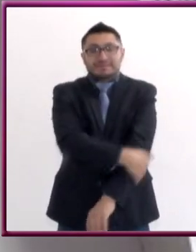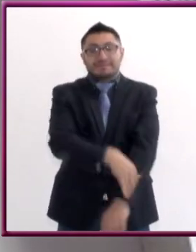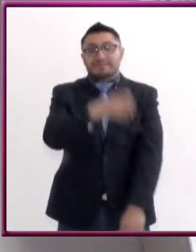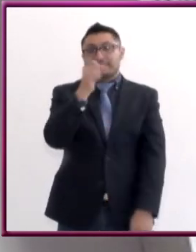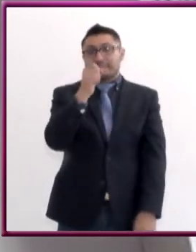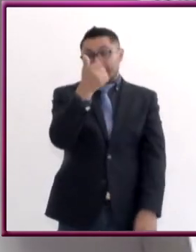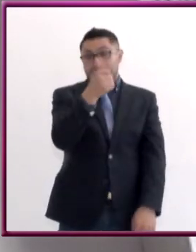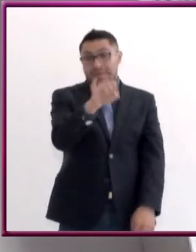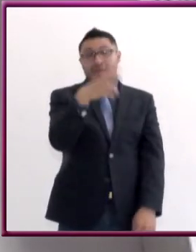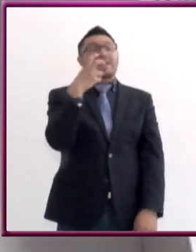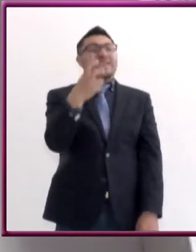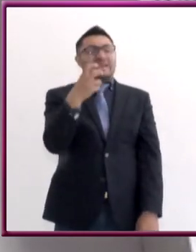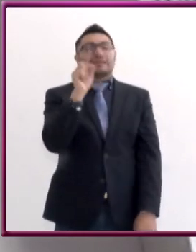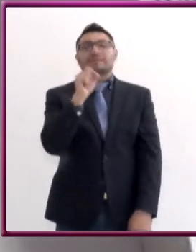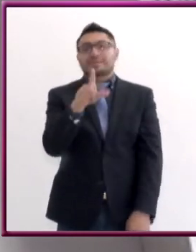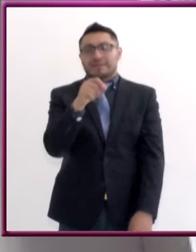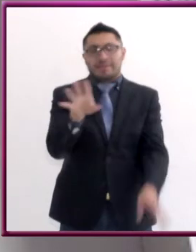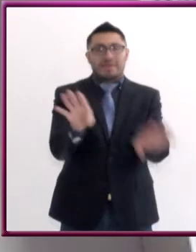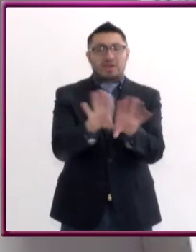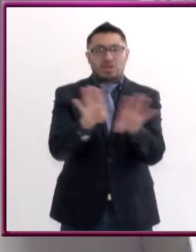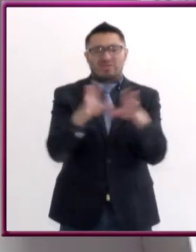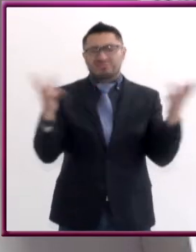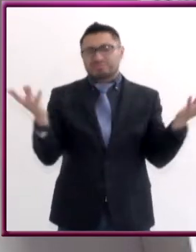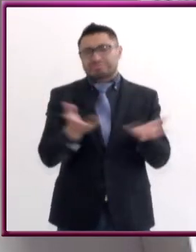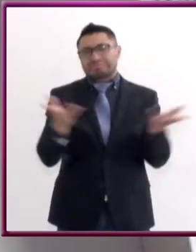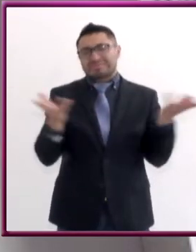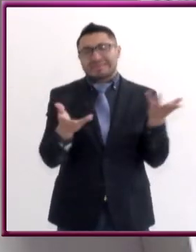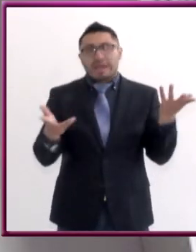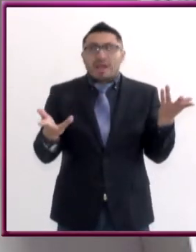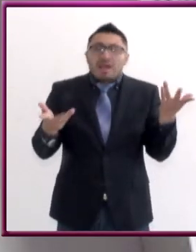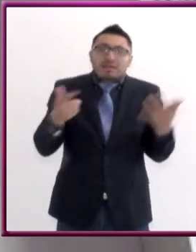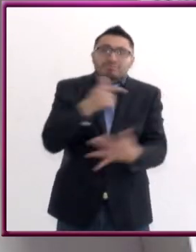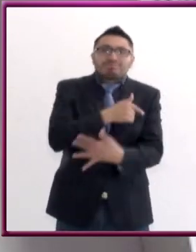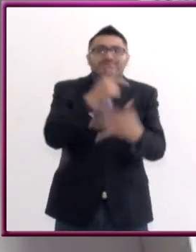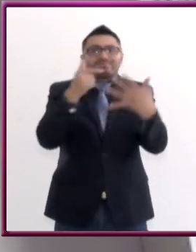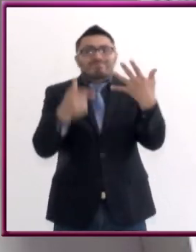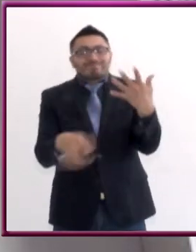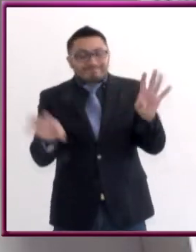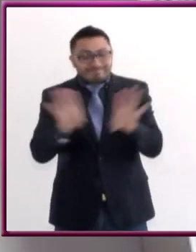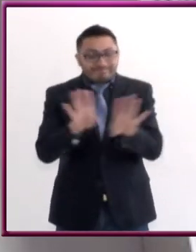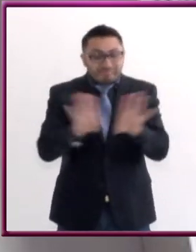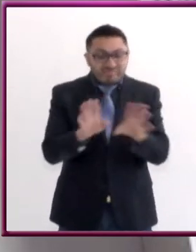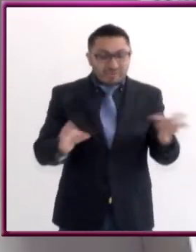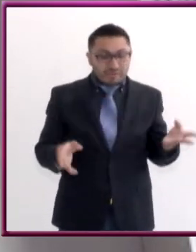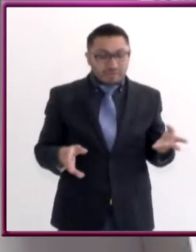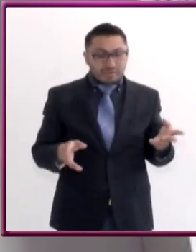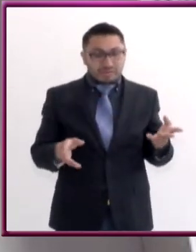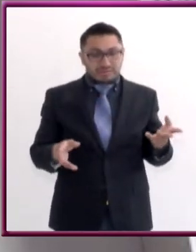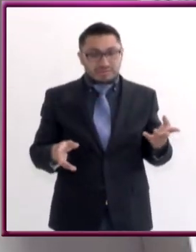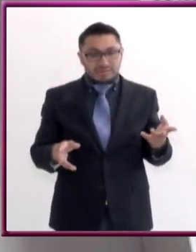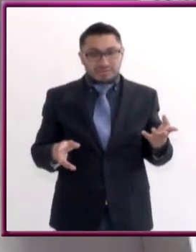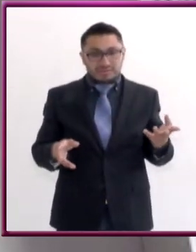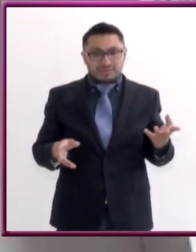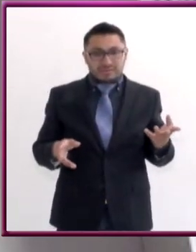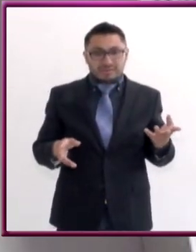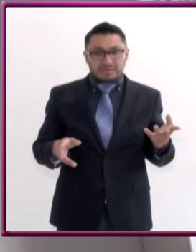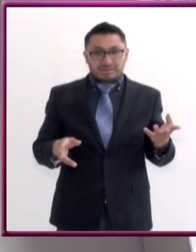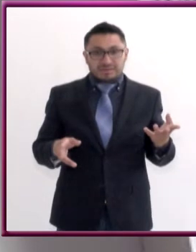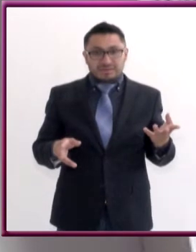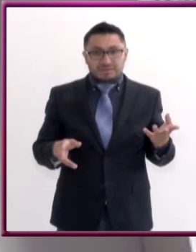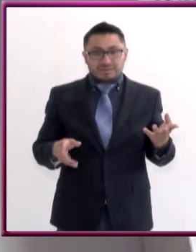Esto a su vez también está generando una serie de nuevas